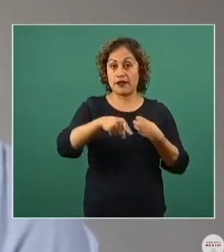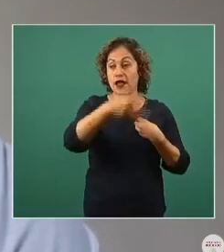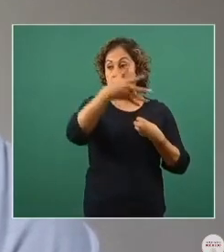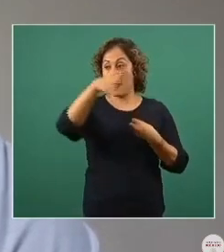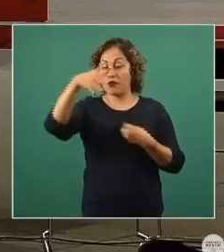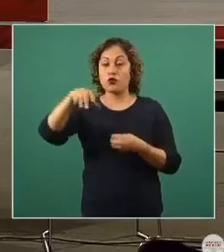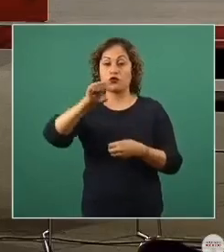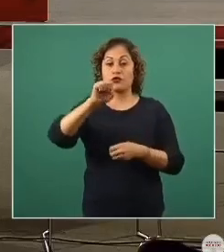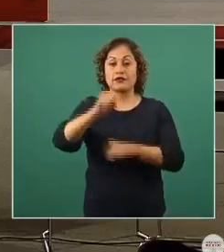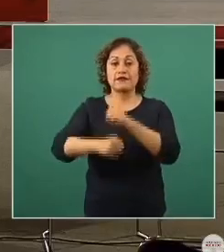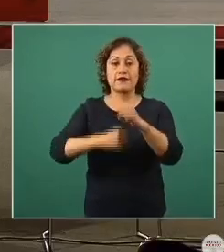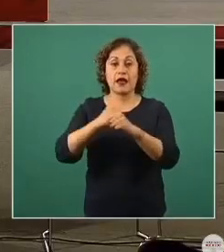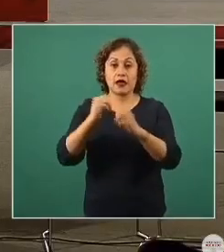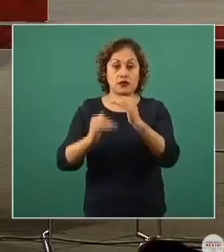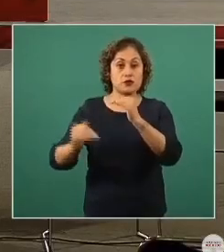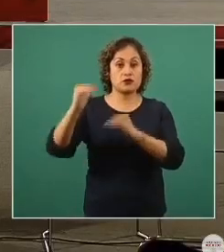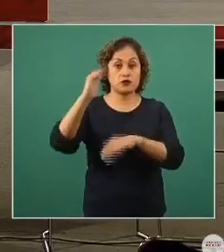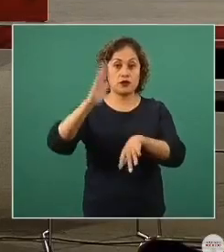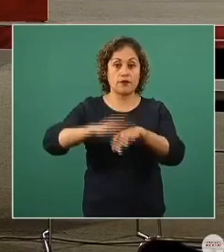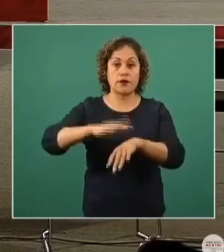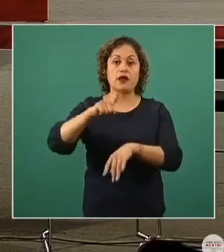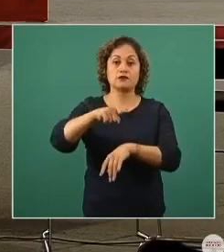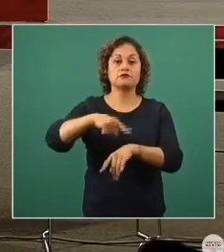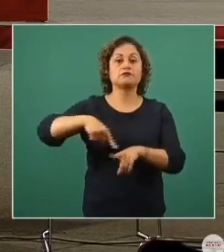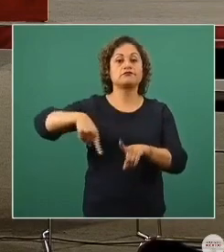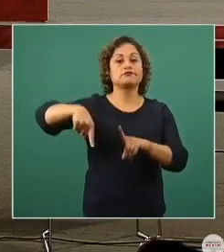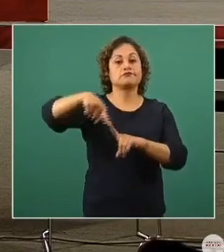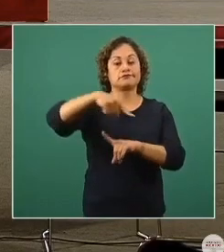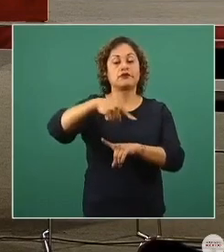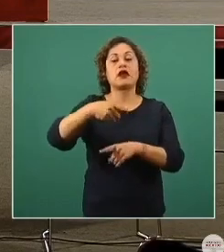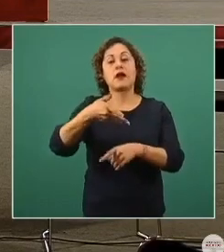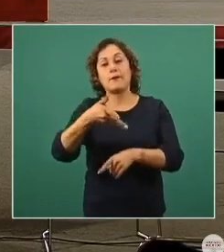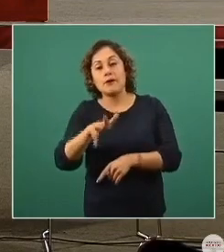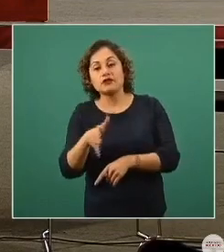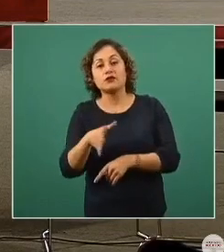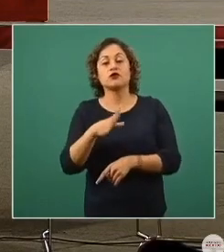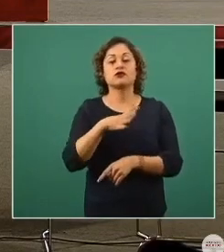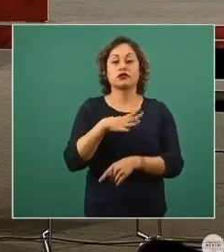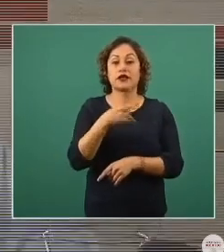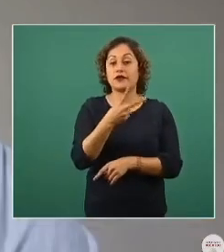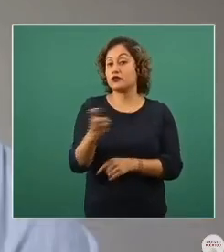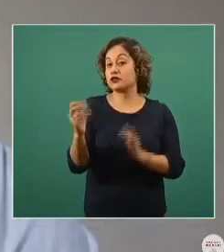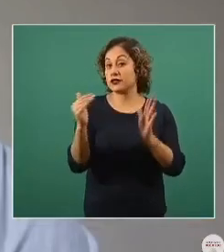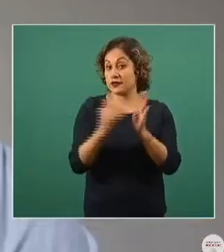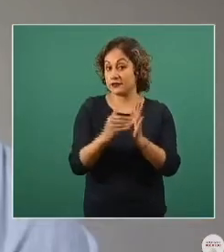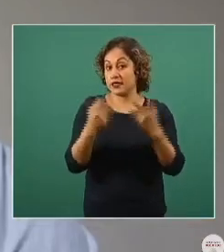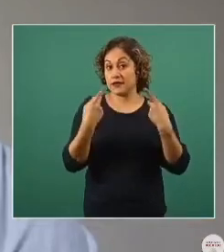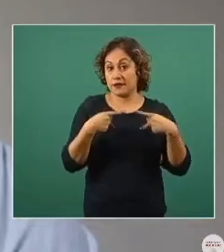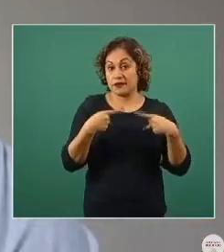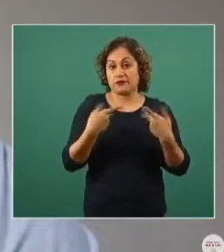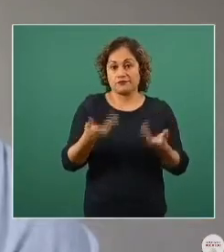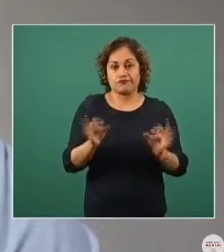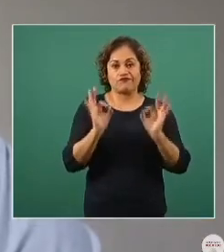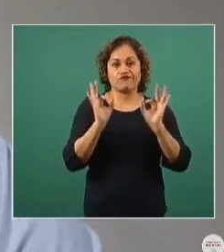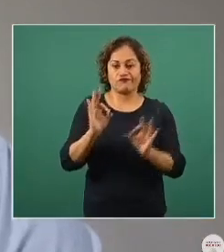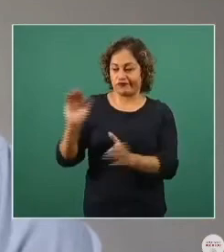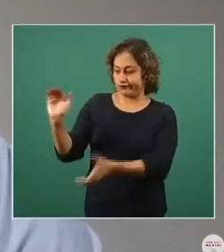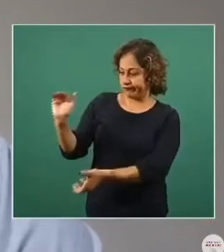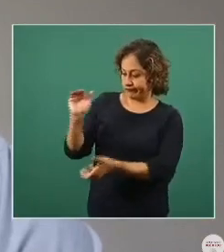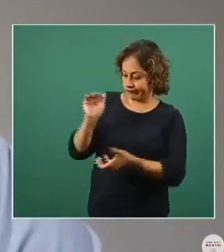2021, arrancando la semana con información importante por parte de Irma Eréndira Sandoval. Ha habido una descalificación en este fin de